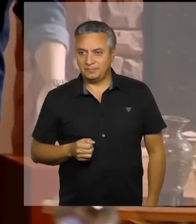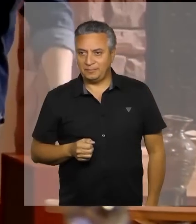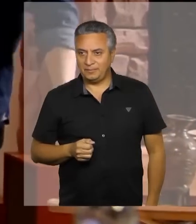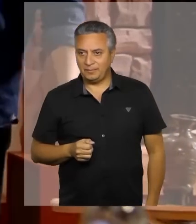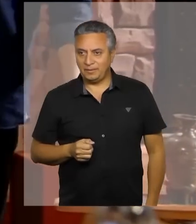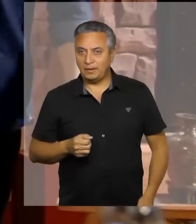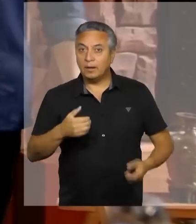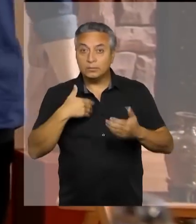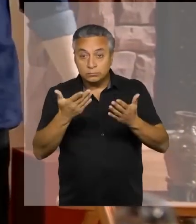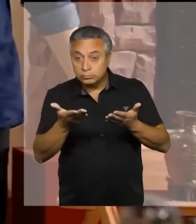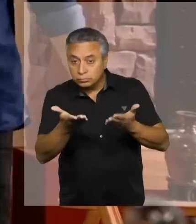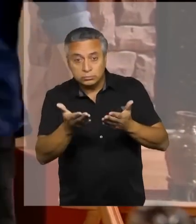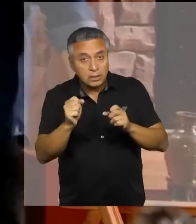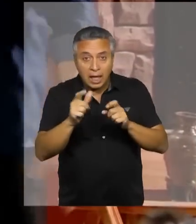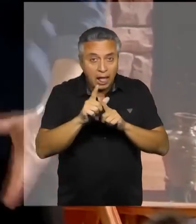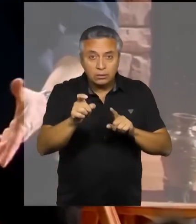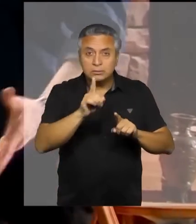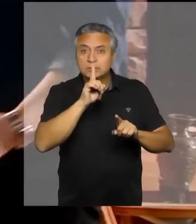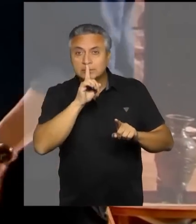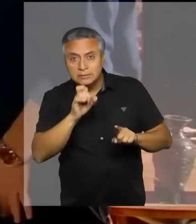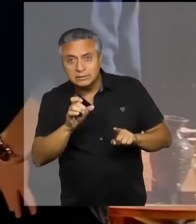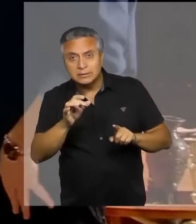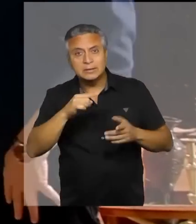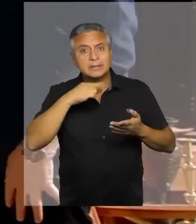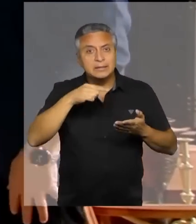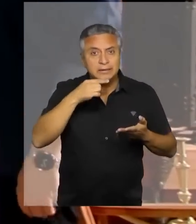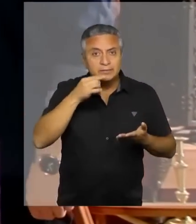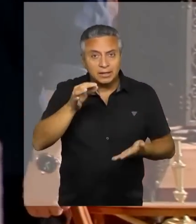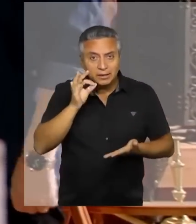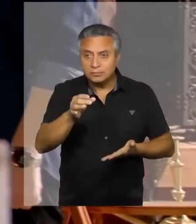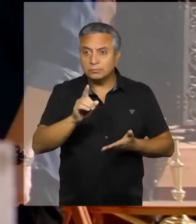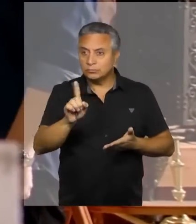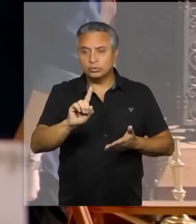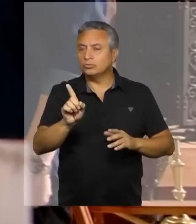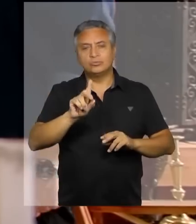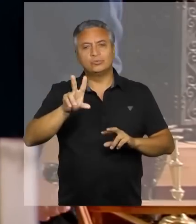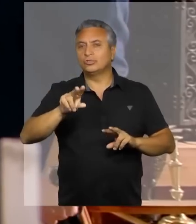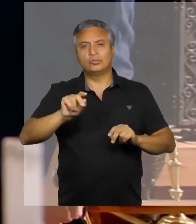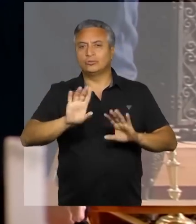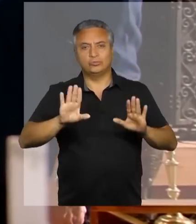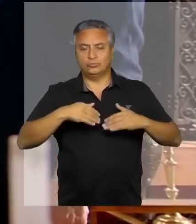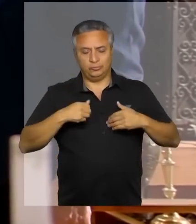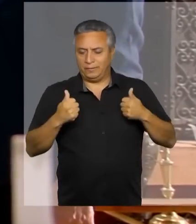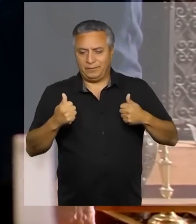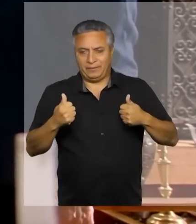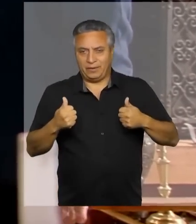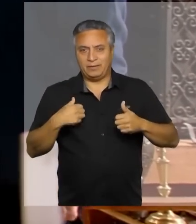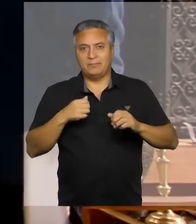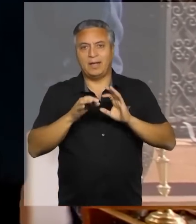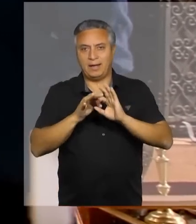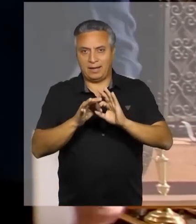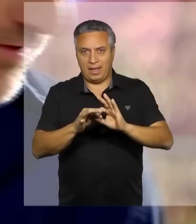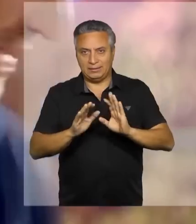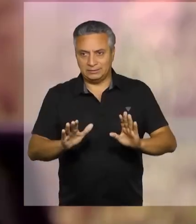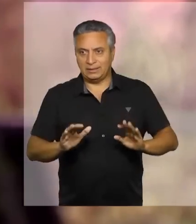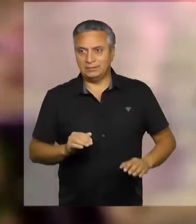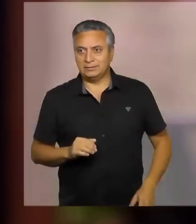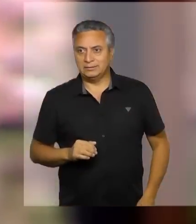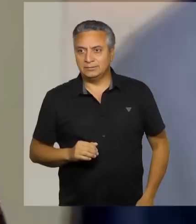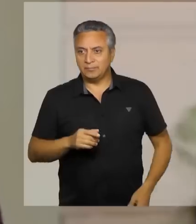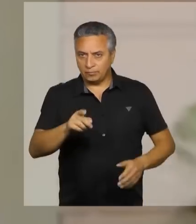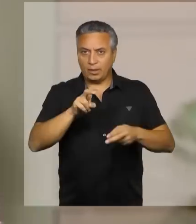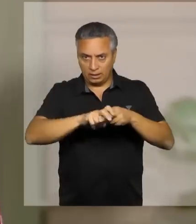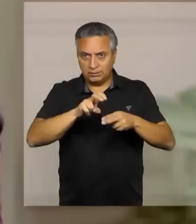¿Te puedo ofrecer algo? ¿Té? ¿Un café? No. Estoy súper bien. Gracias.